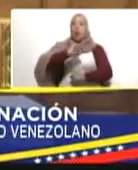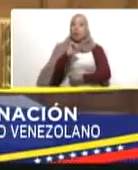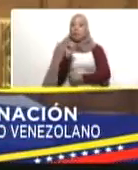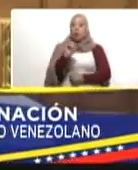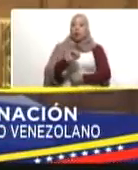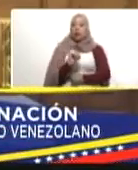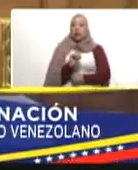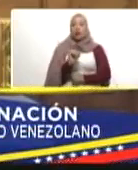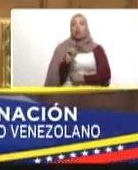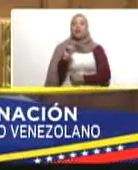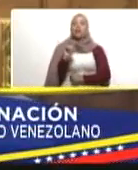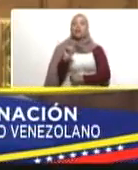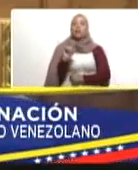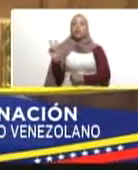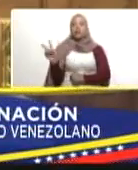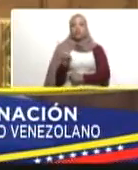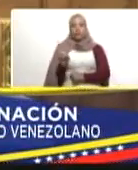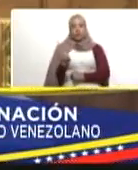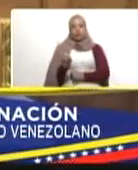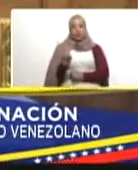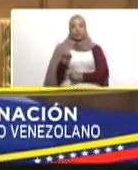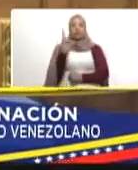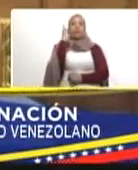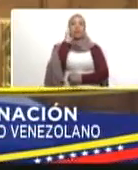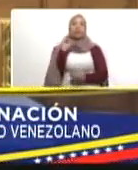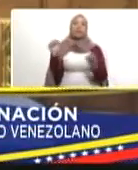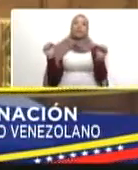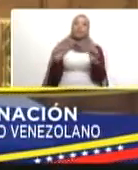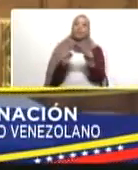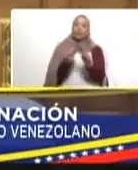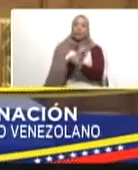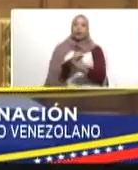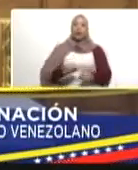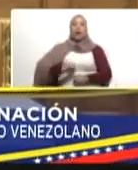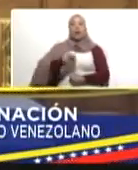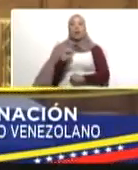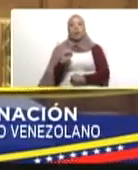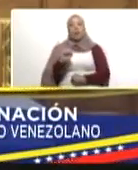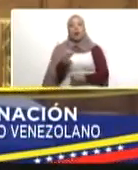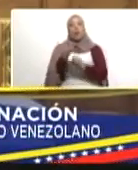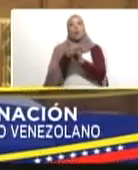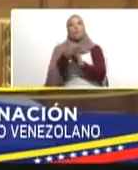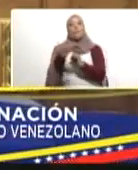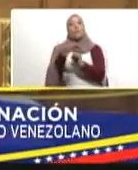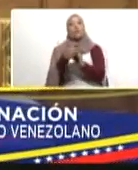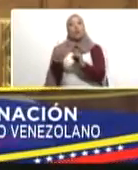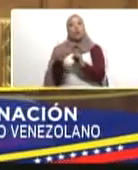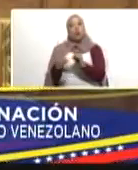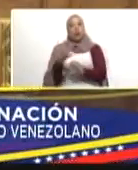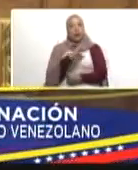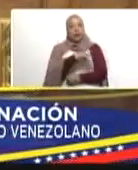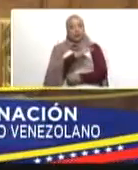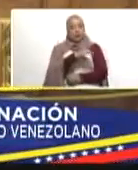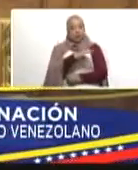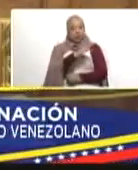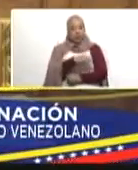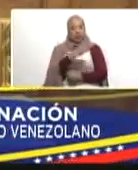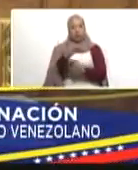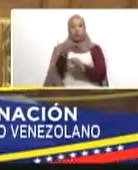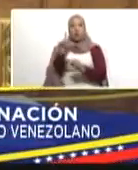país a la Policía Nacional bolivariana a las policías estadales ic